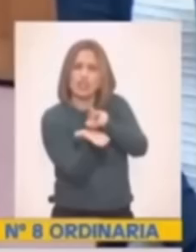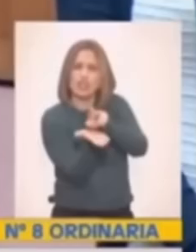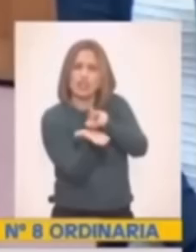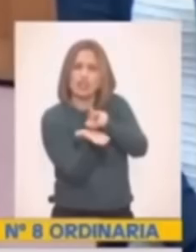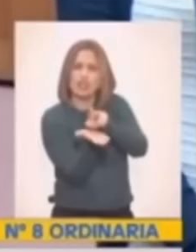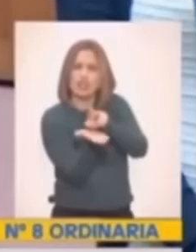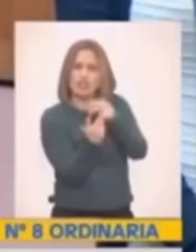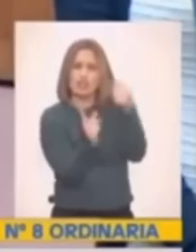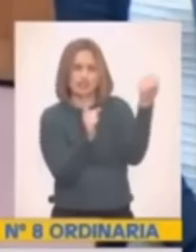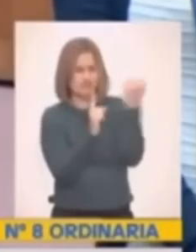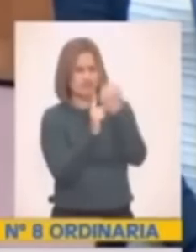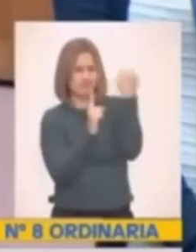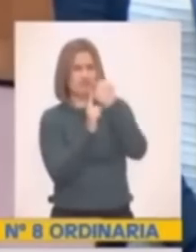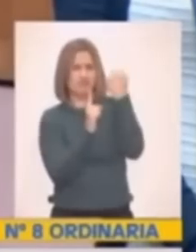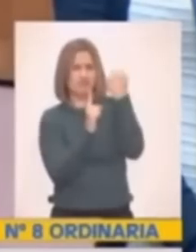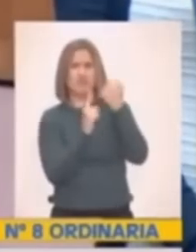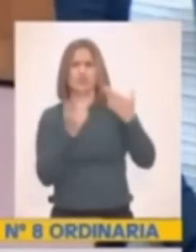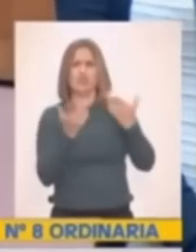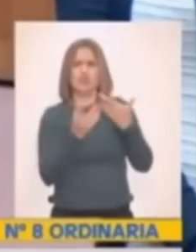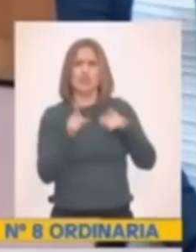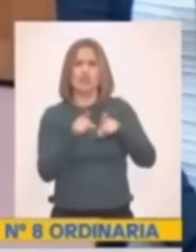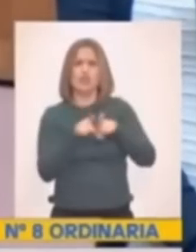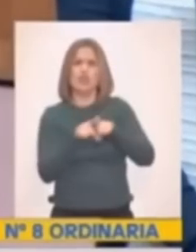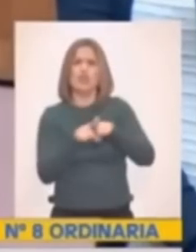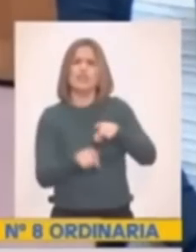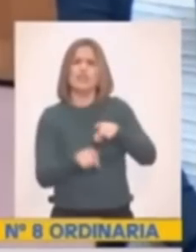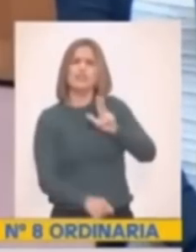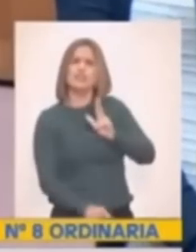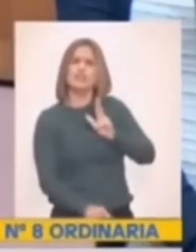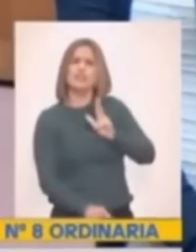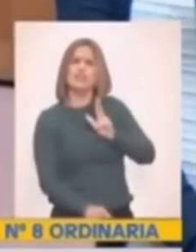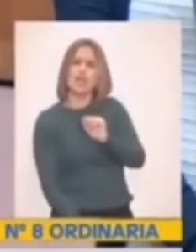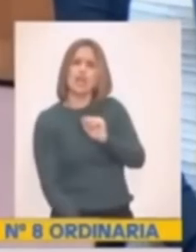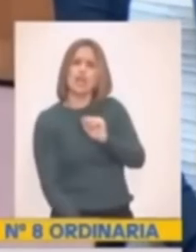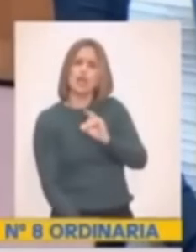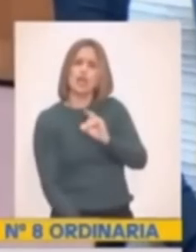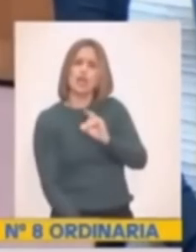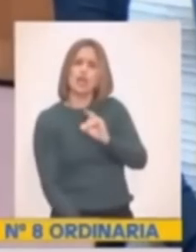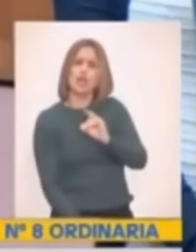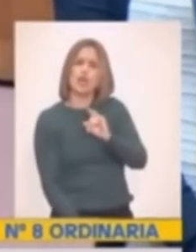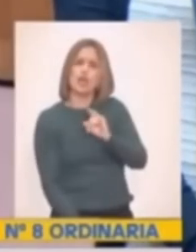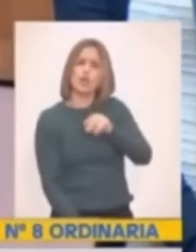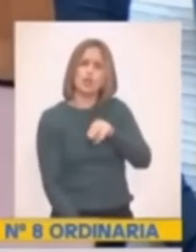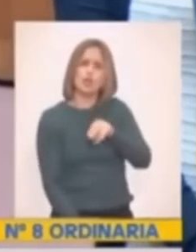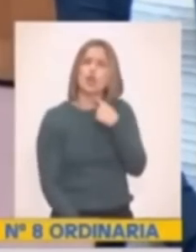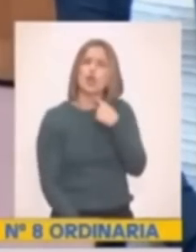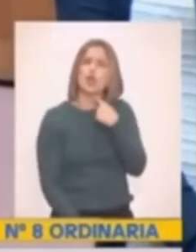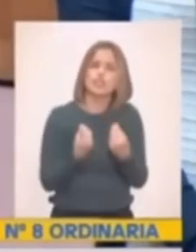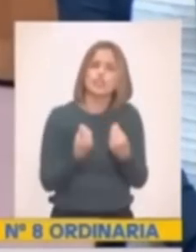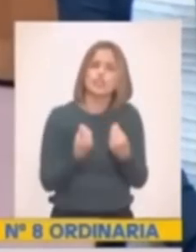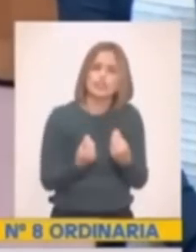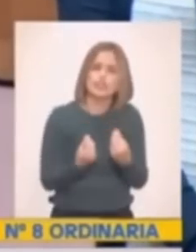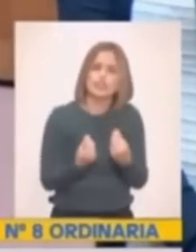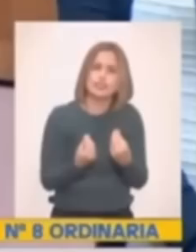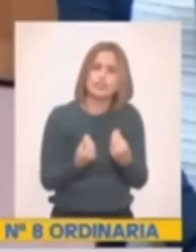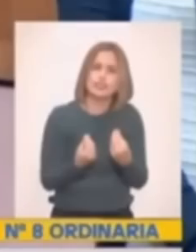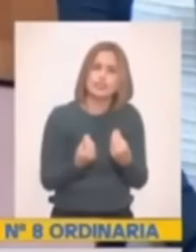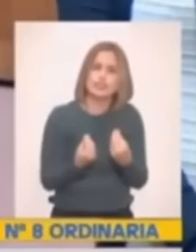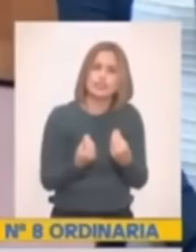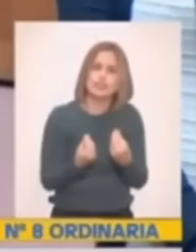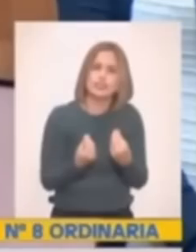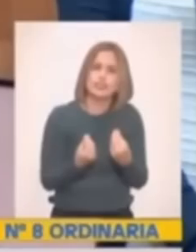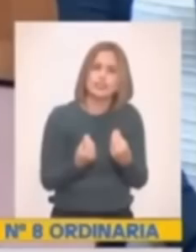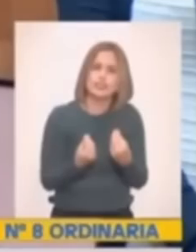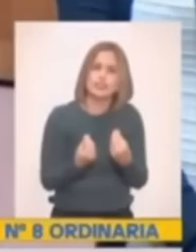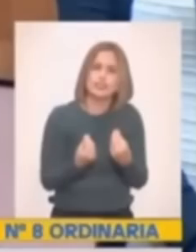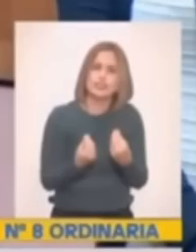decimos a golpizas la tan gente que brutales como también la de tirotearon Mario a los Acuña. carabineros? ¿Qué le decimos a la gente, a las mujeres que ¿A qué le murieron, carabineros decimos? quemadas? ¿Qué le decimos?